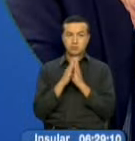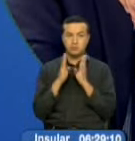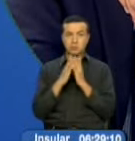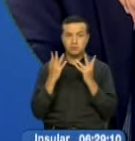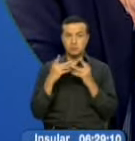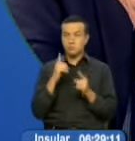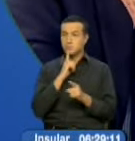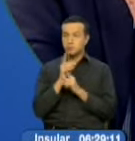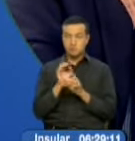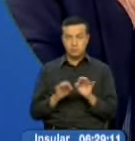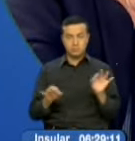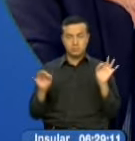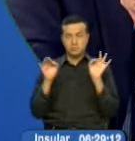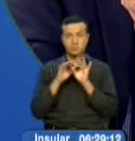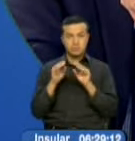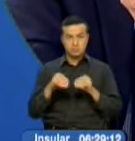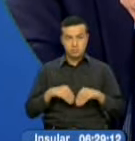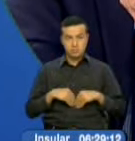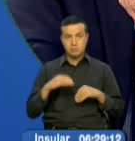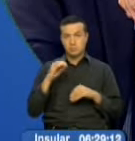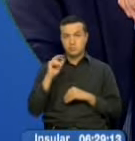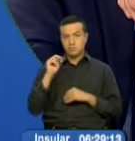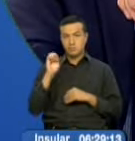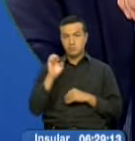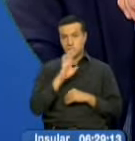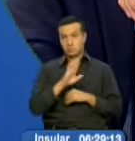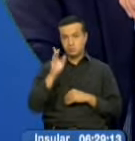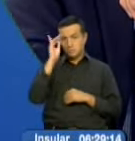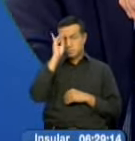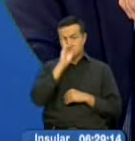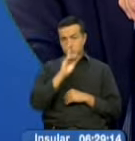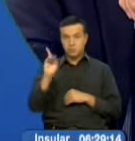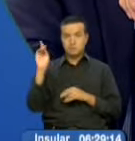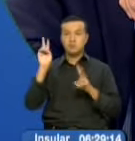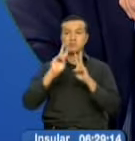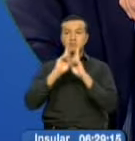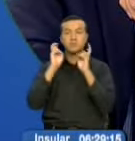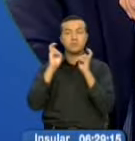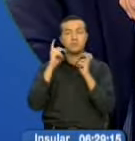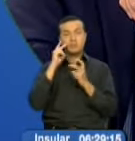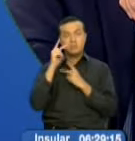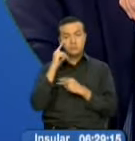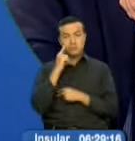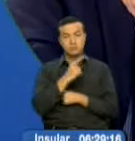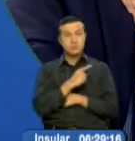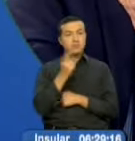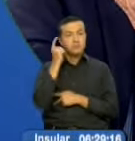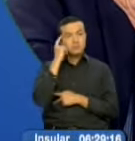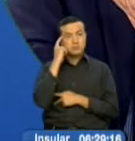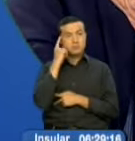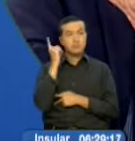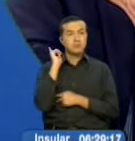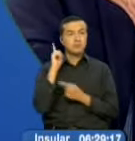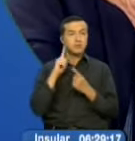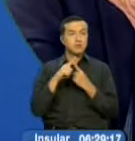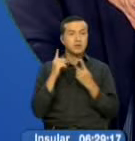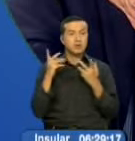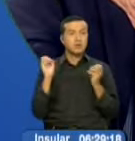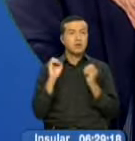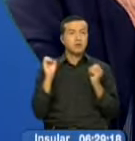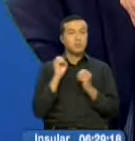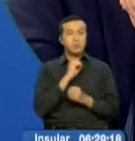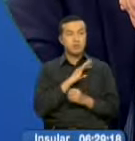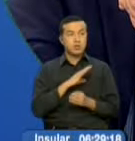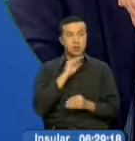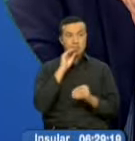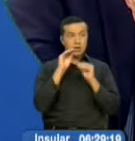vale la pena rescatar, el Consejo Nacional ha decidido. Pero y con respecto a los recursos, me parece que todavía no se agota, por si acaso.